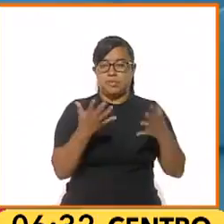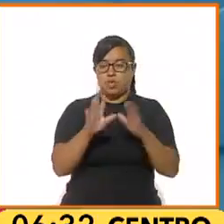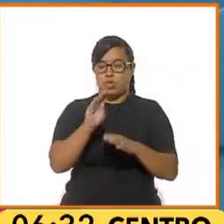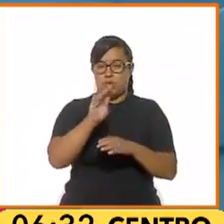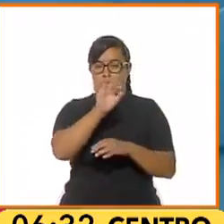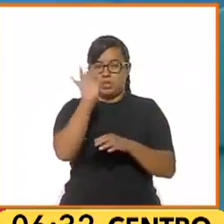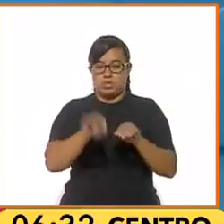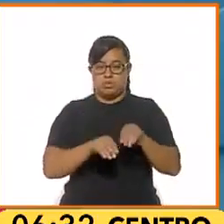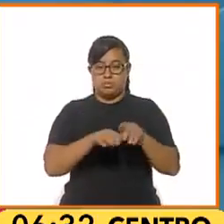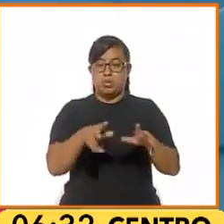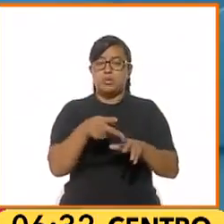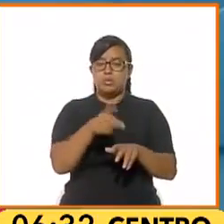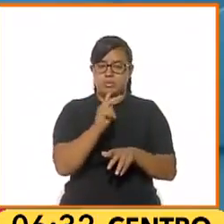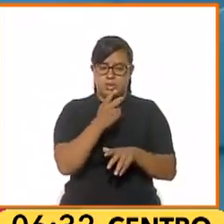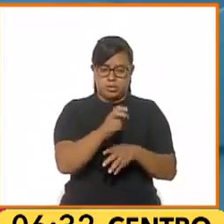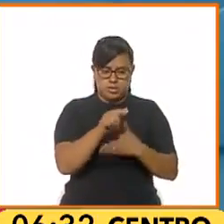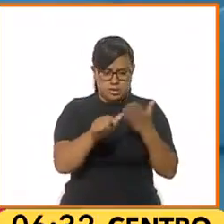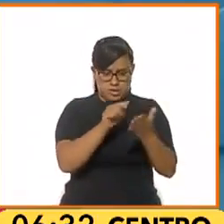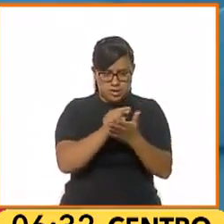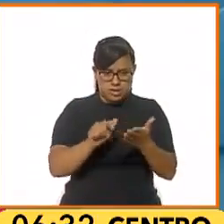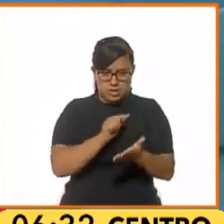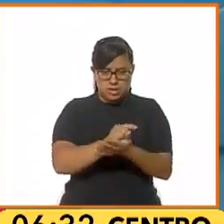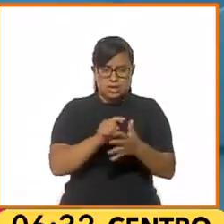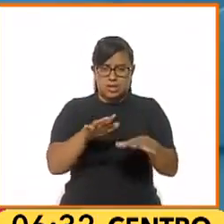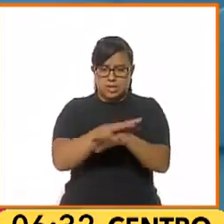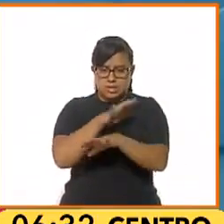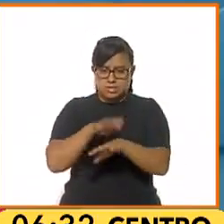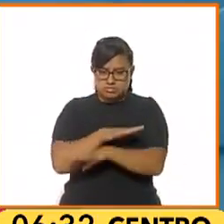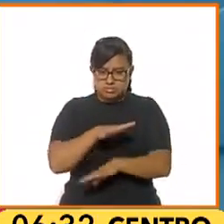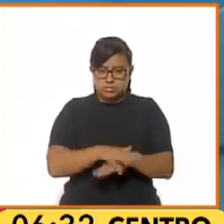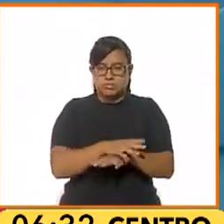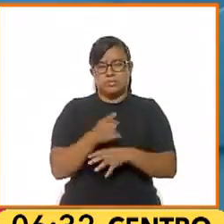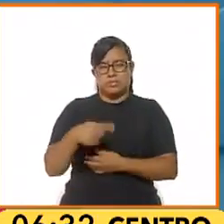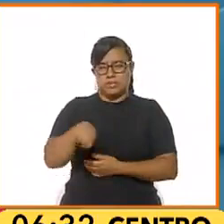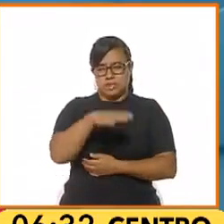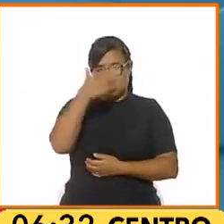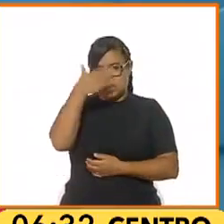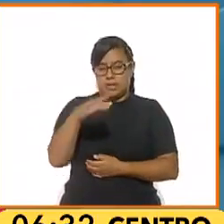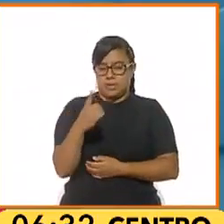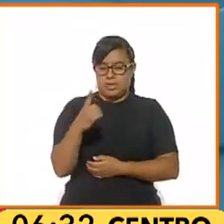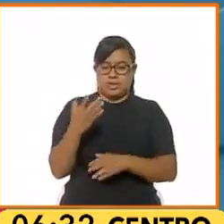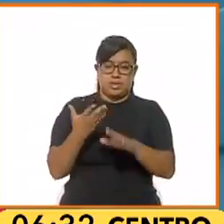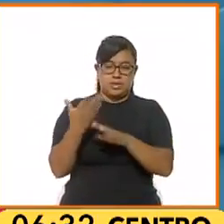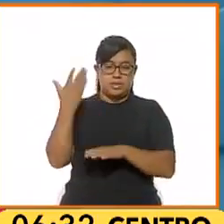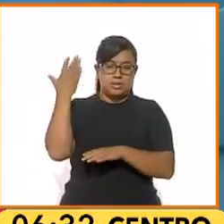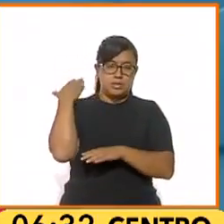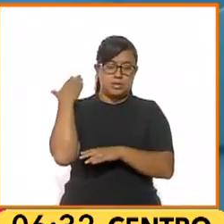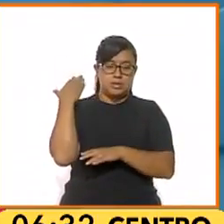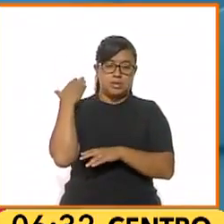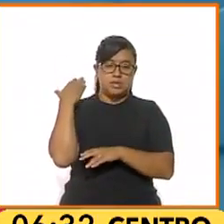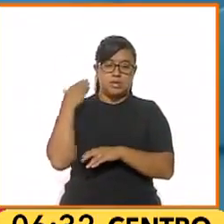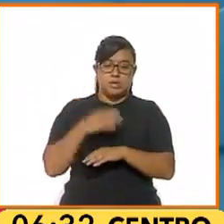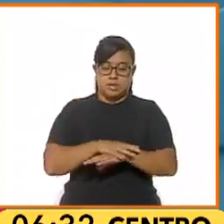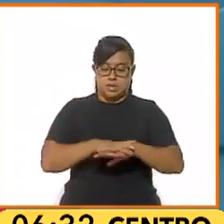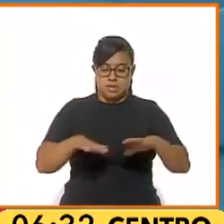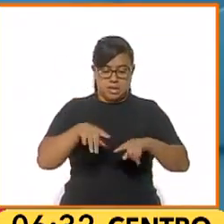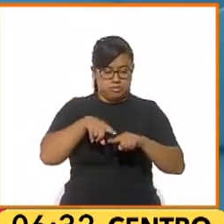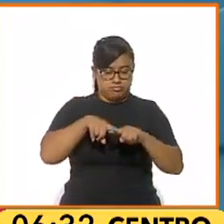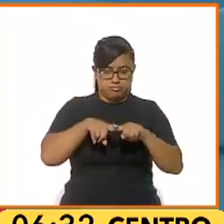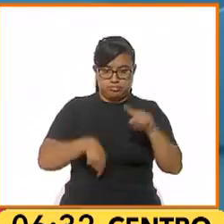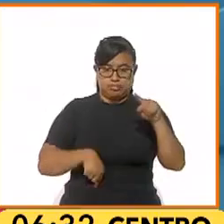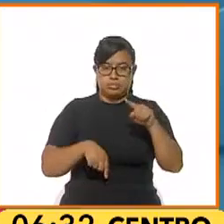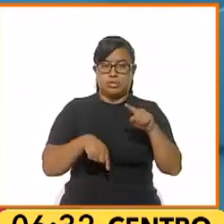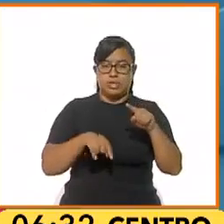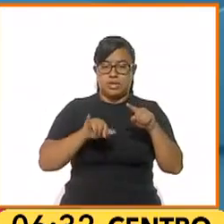rediseñar la legislación, toda vez que, como se sabe, en diciembre pasado se eliminó